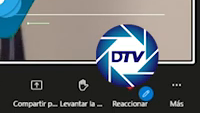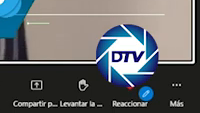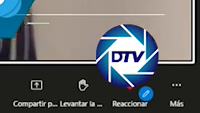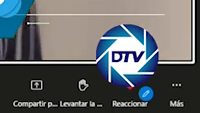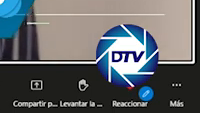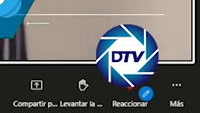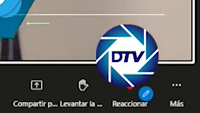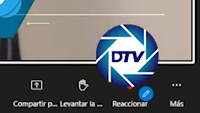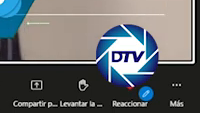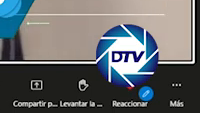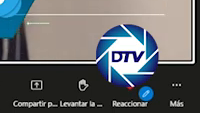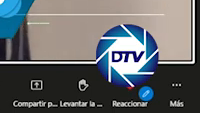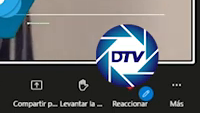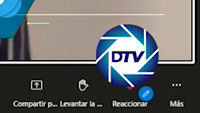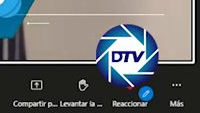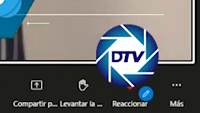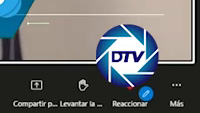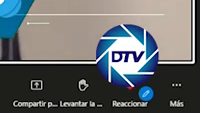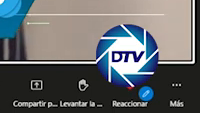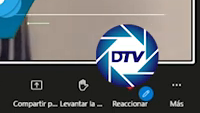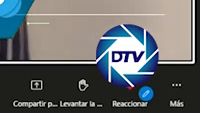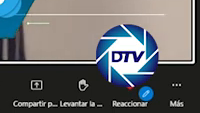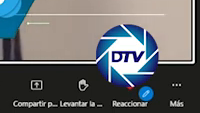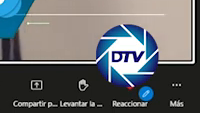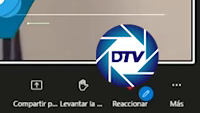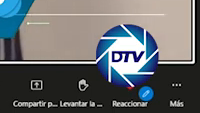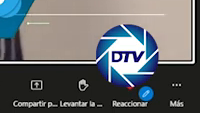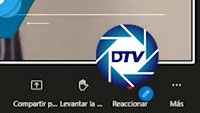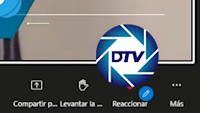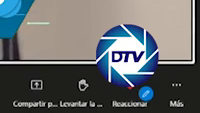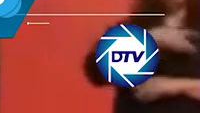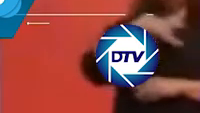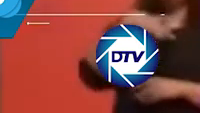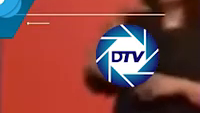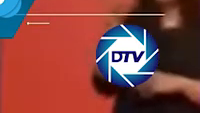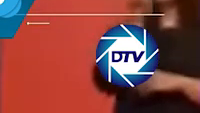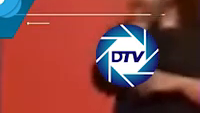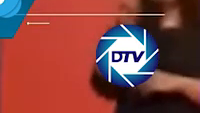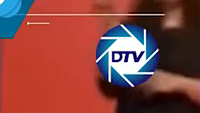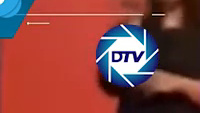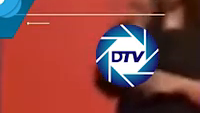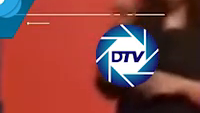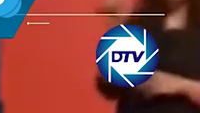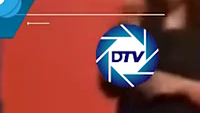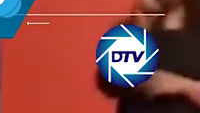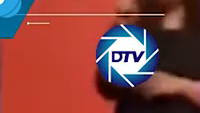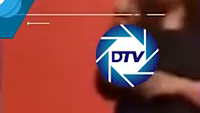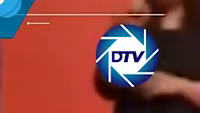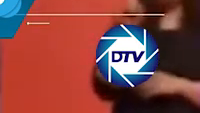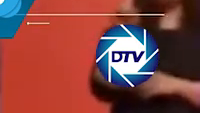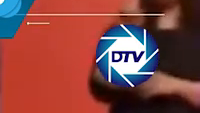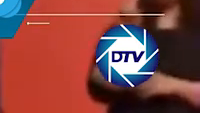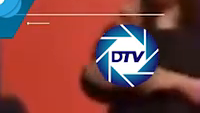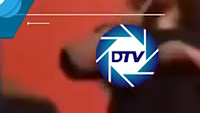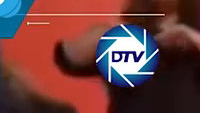especialmente, digamos que a través de las primarias, pero ya sabemos que ungido por él, ¿no? Si su candidato tiene un resultado peor que el de